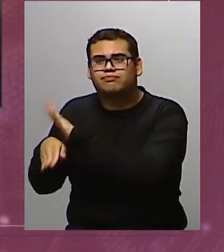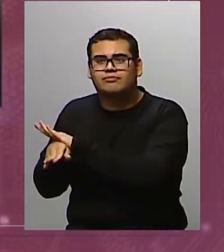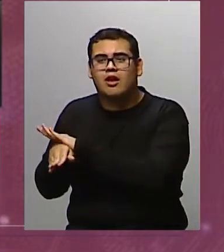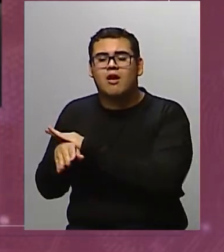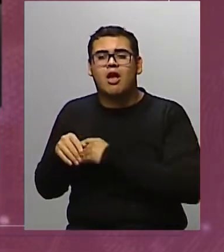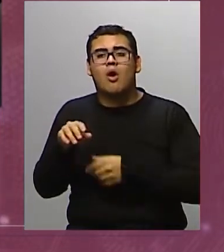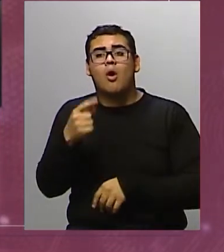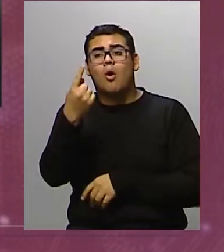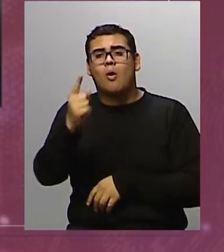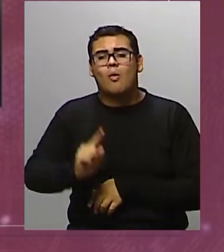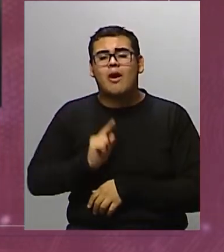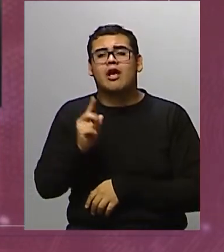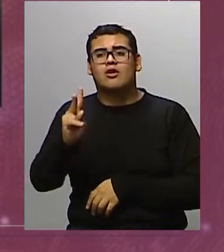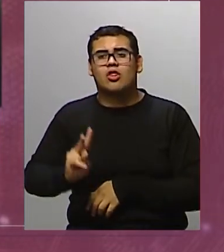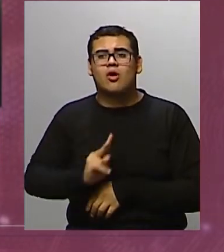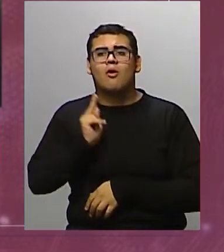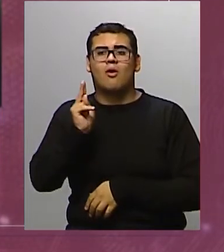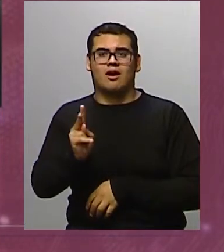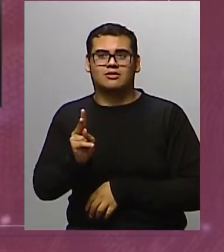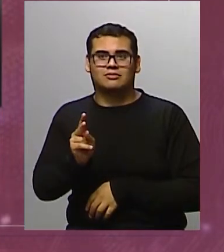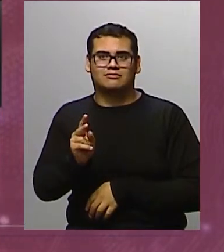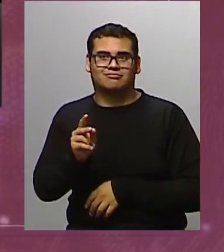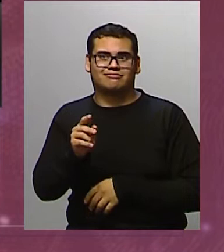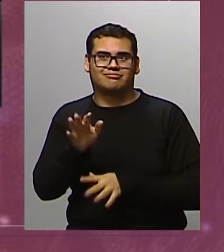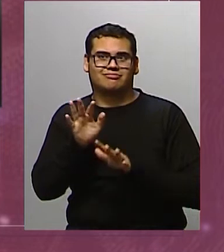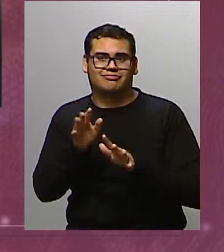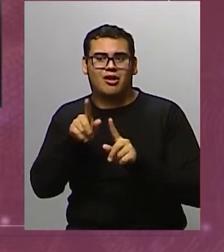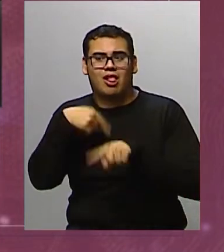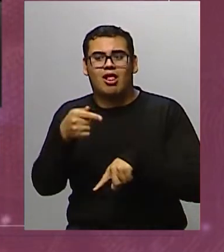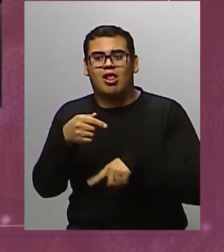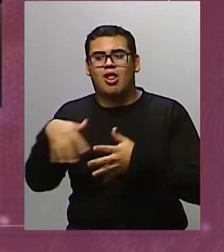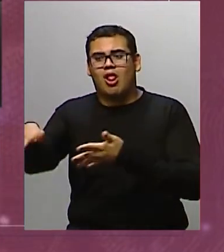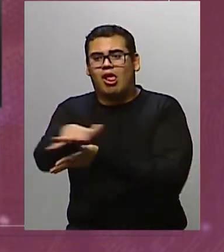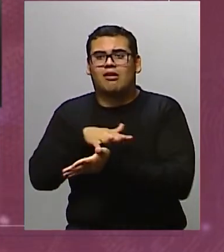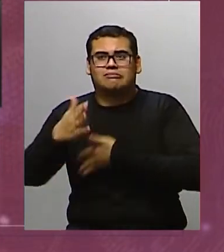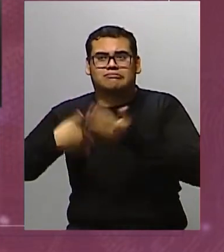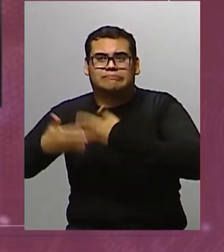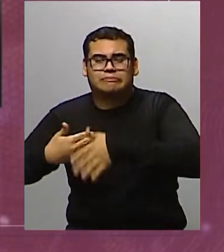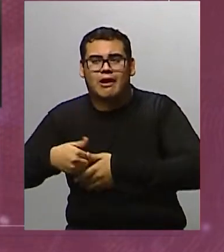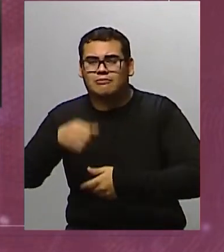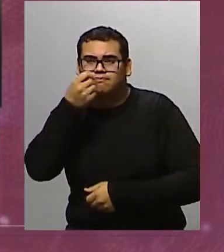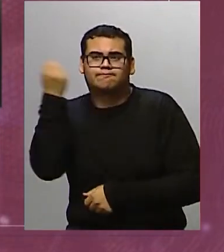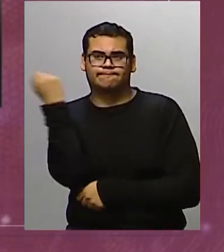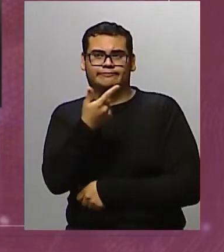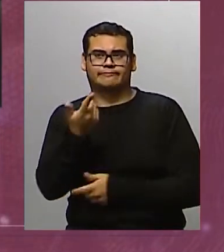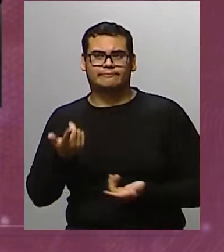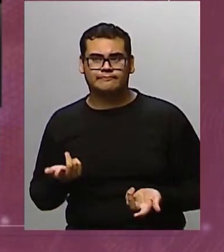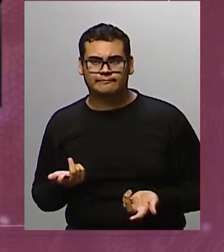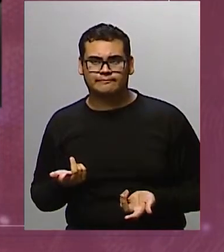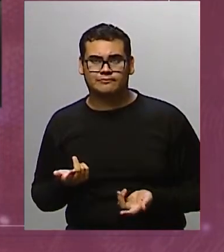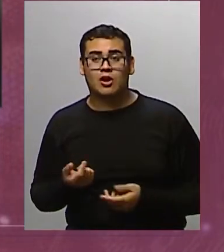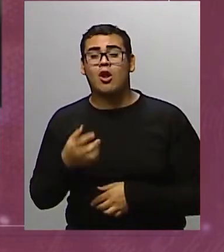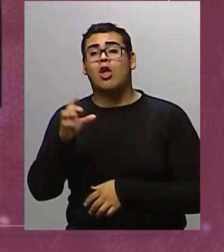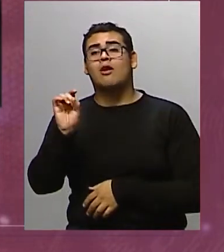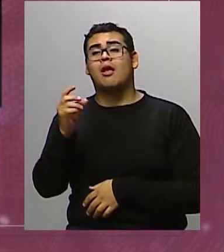2 años, pero el tamarindo avanza entre 18 y 20 hectáreas por año. Es decir, lo que nosotros pudimos hacer en 2